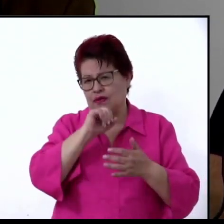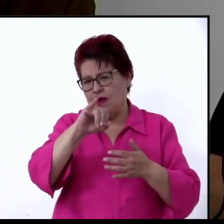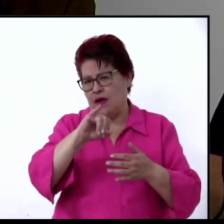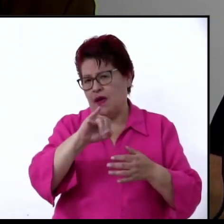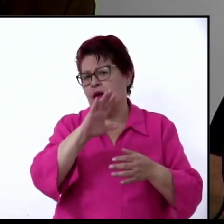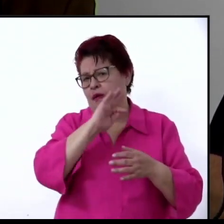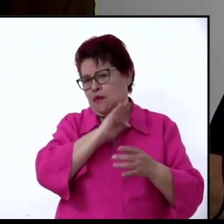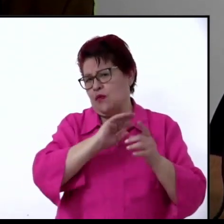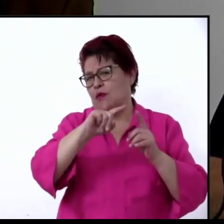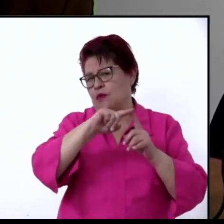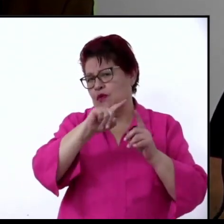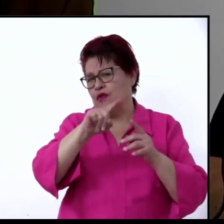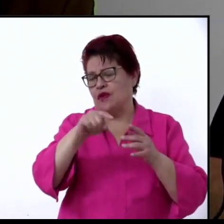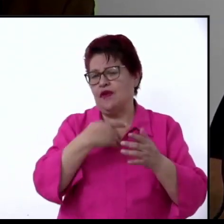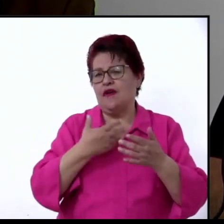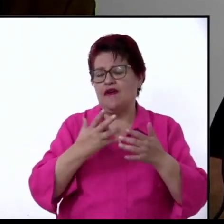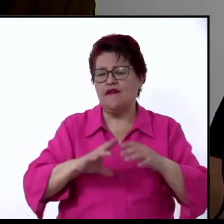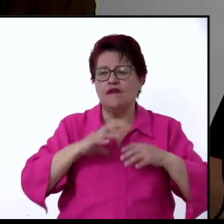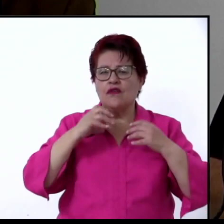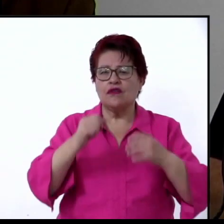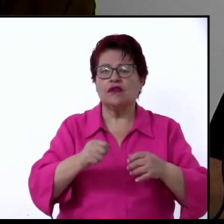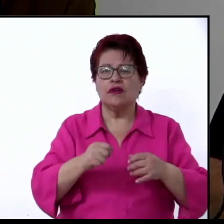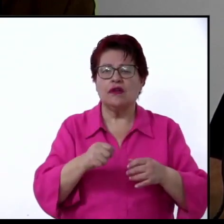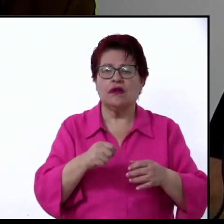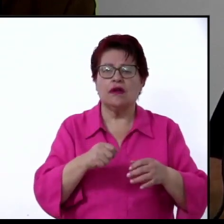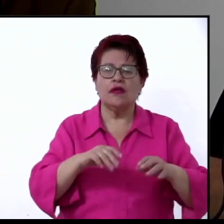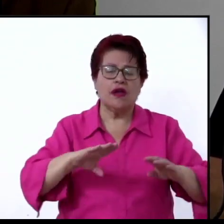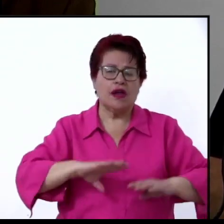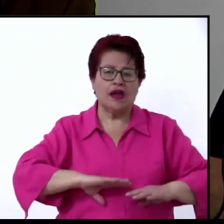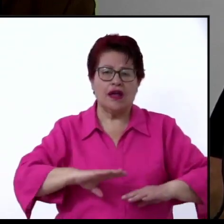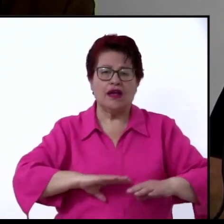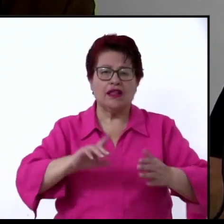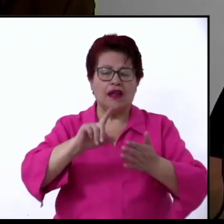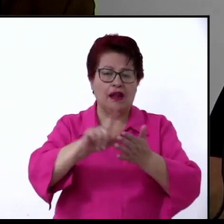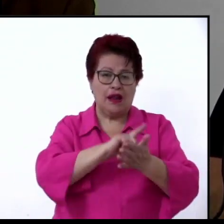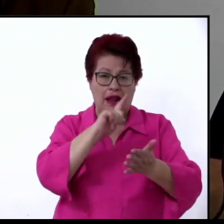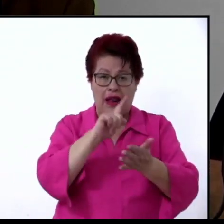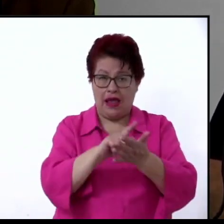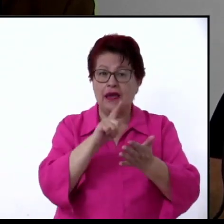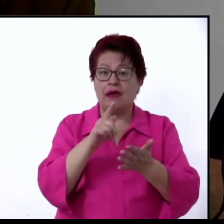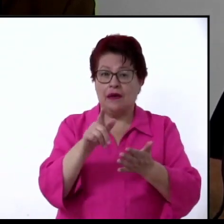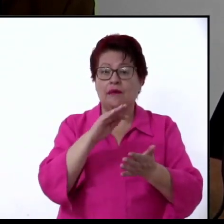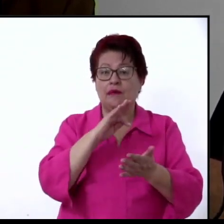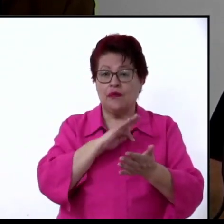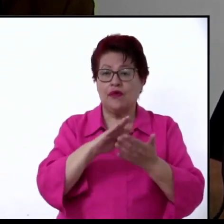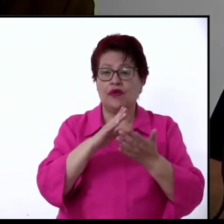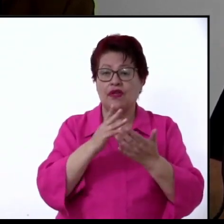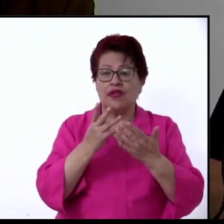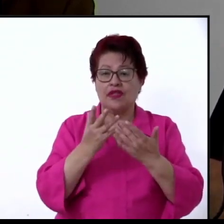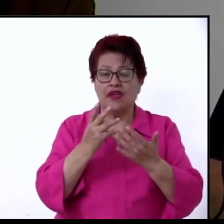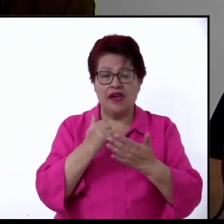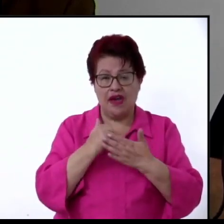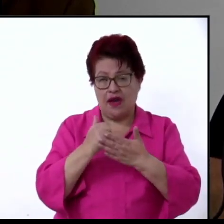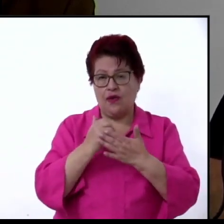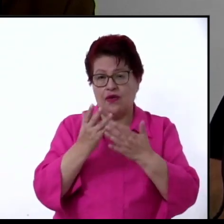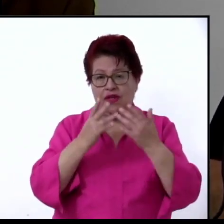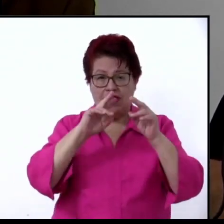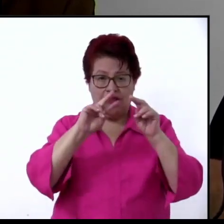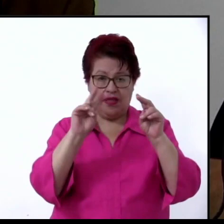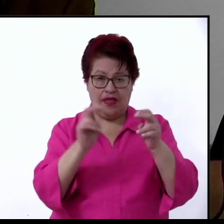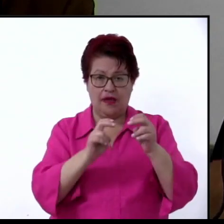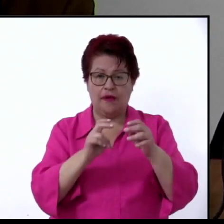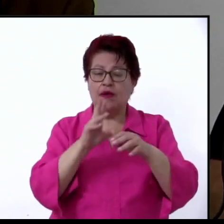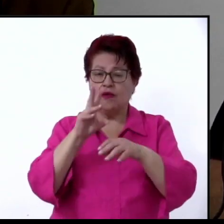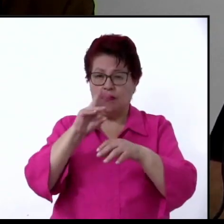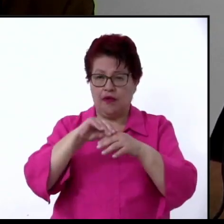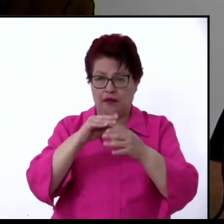la posibilidad de fortalecer actividades también de carácter legislativo que abonen en esta materia. Entonces, si nos